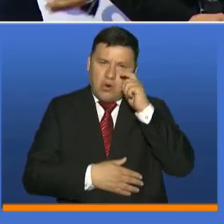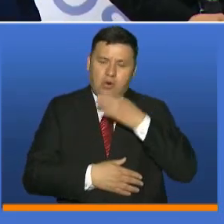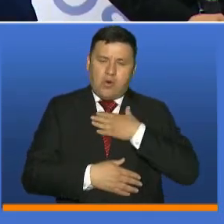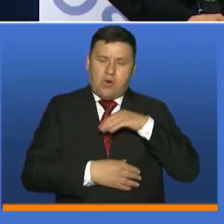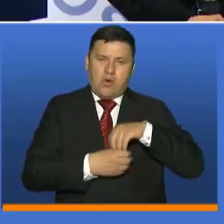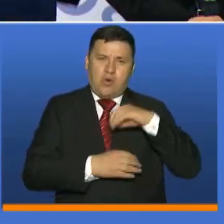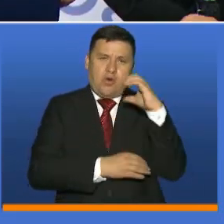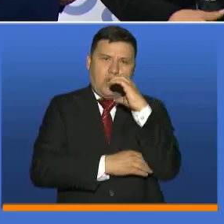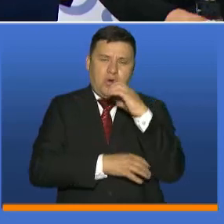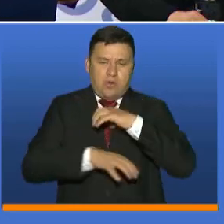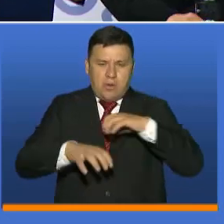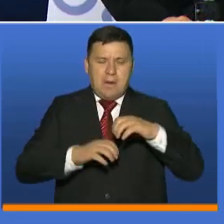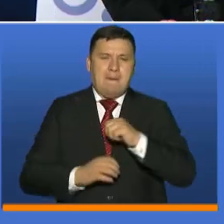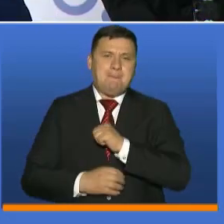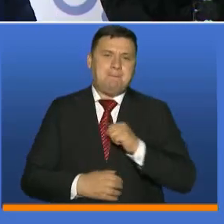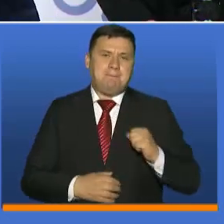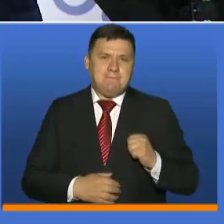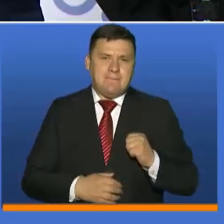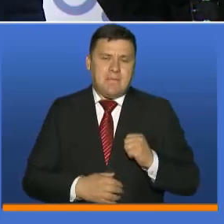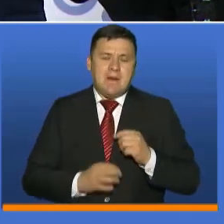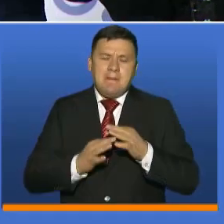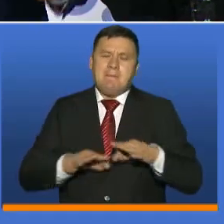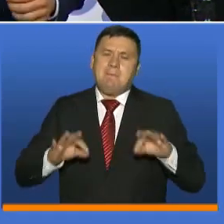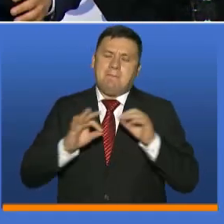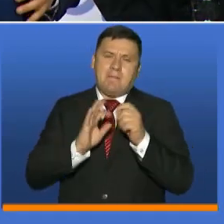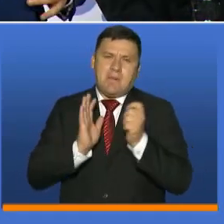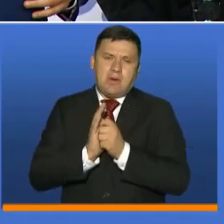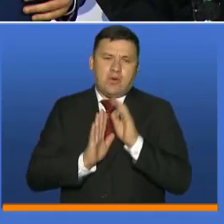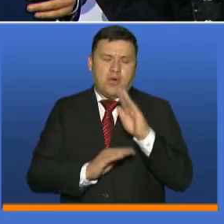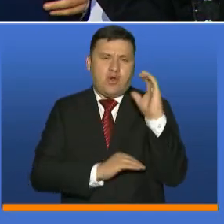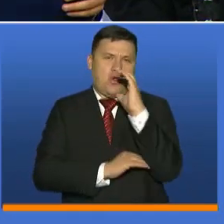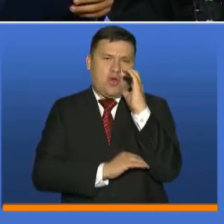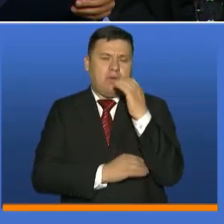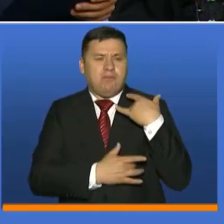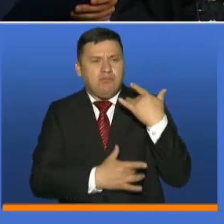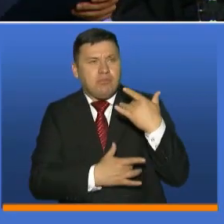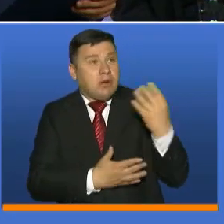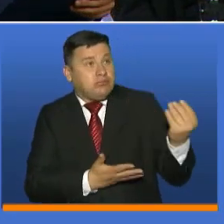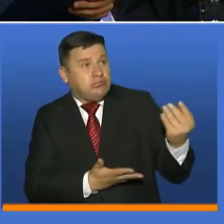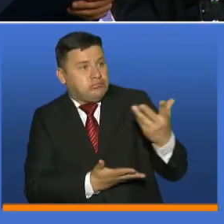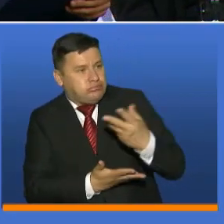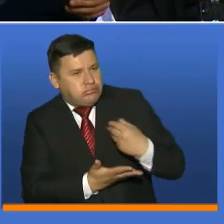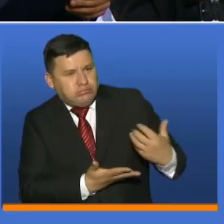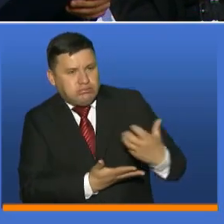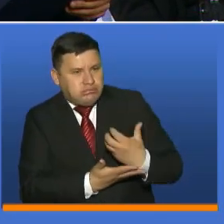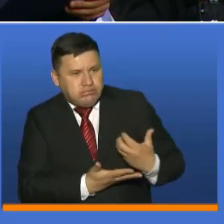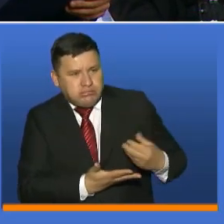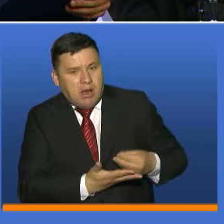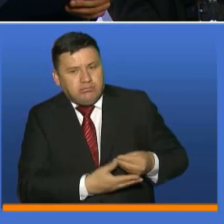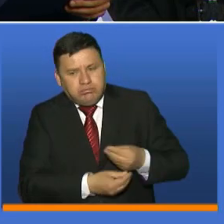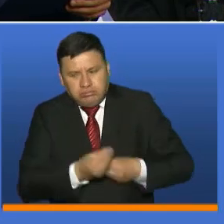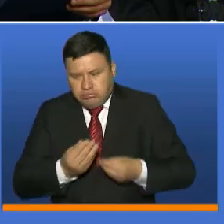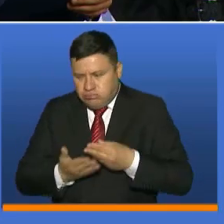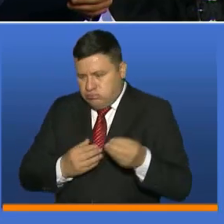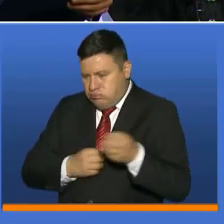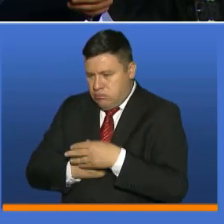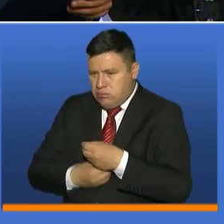colombiano, como sector privado, pero sobre todo como muchos colombianos que han donado de manera voluntaria en esta campaña.